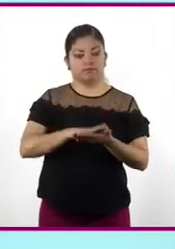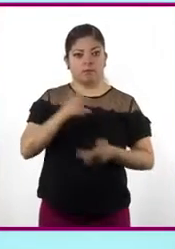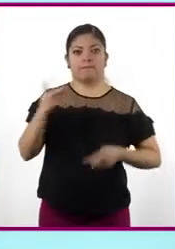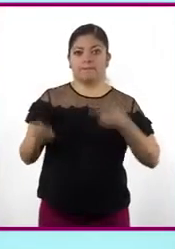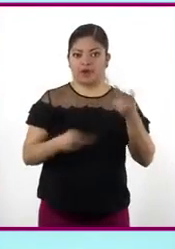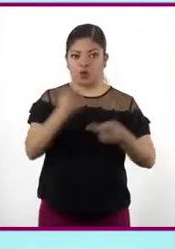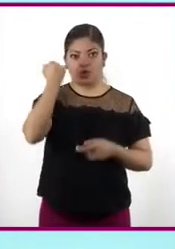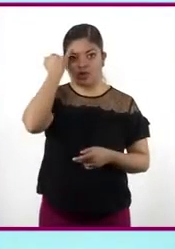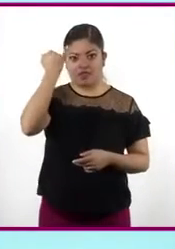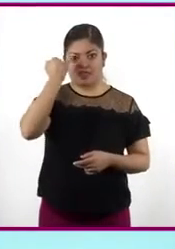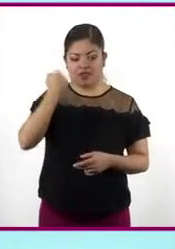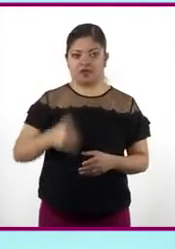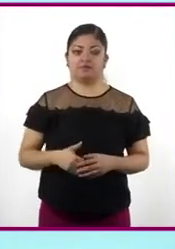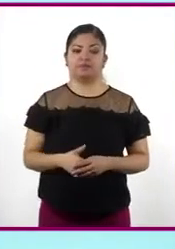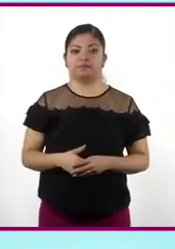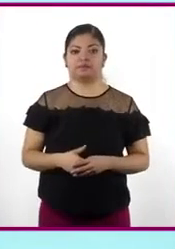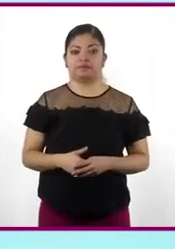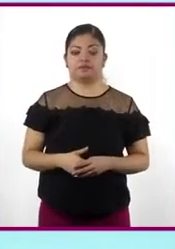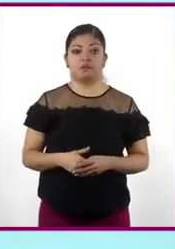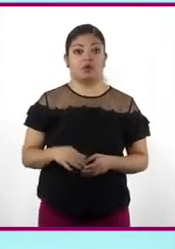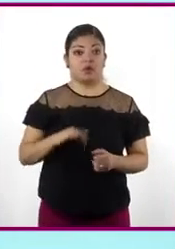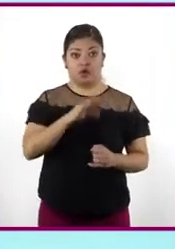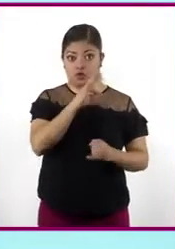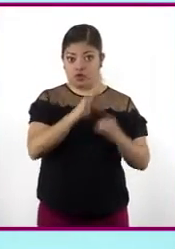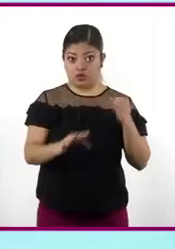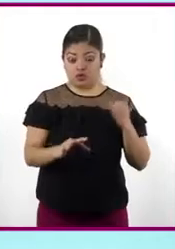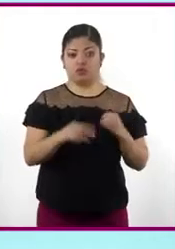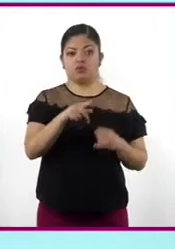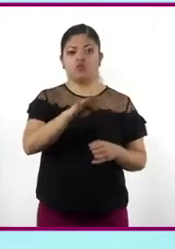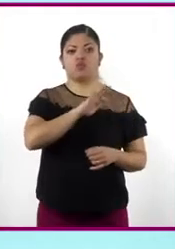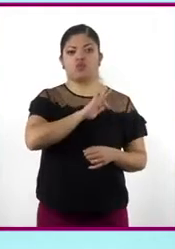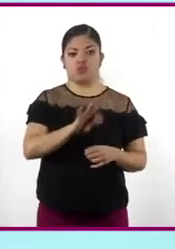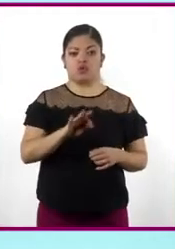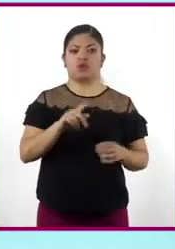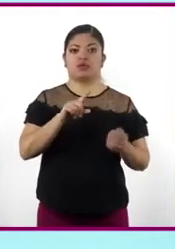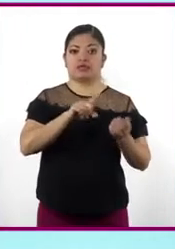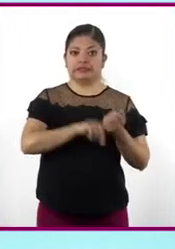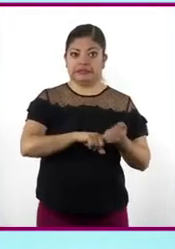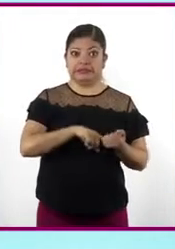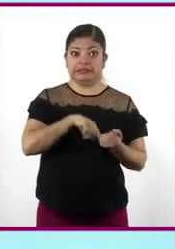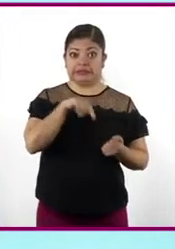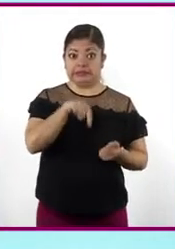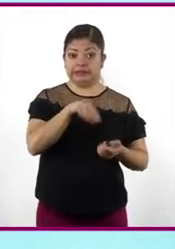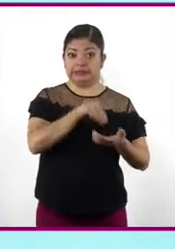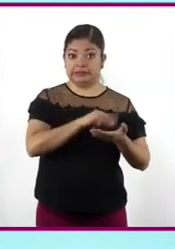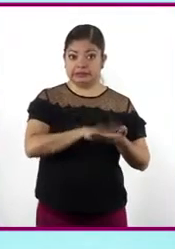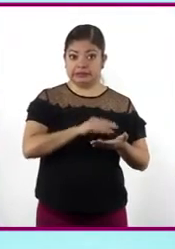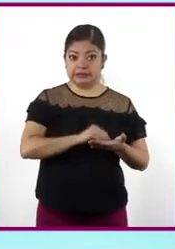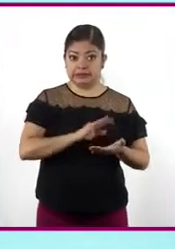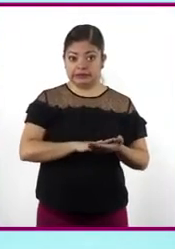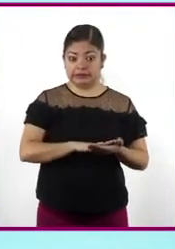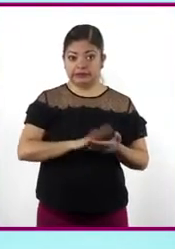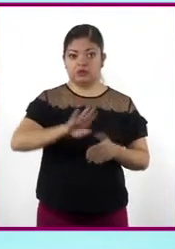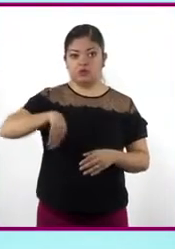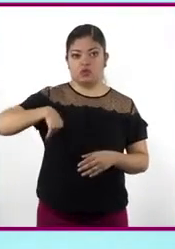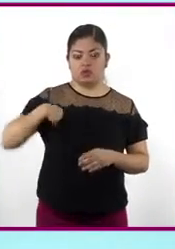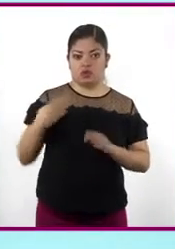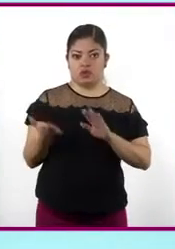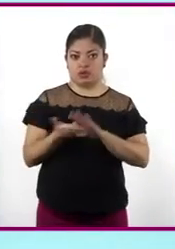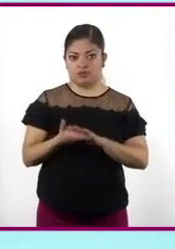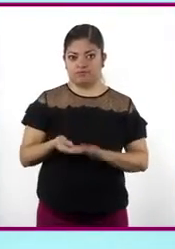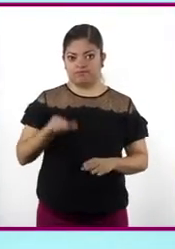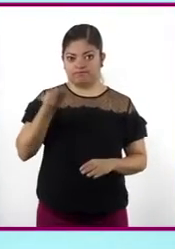preguntas que puedan surgir. Al final de cada transmisión podrán incorporar estos apuntes a su carpeta de experiencias